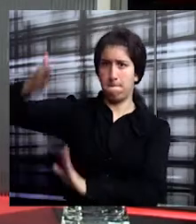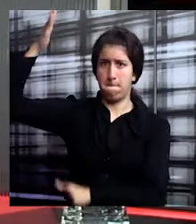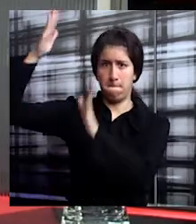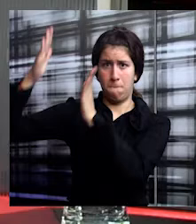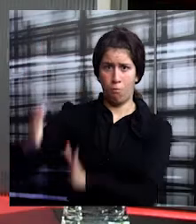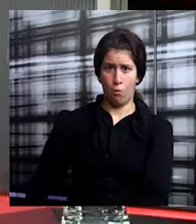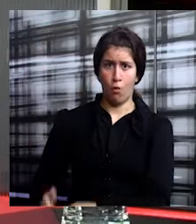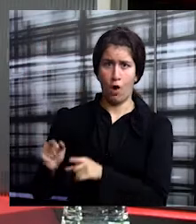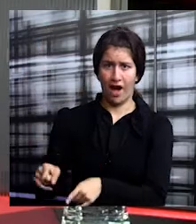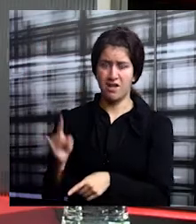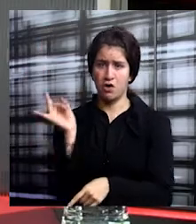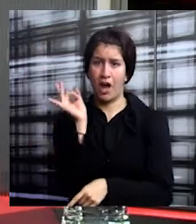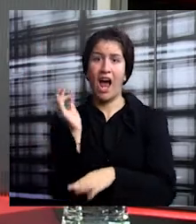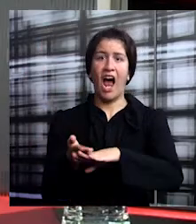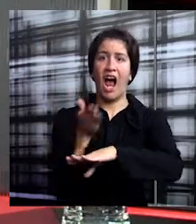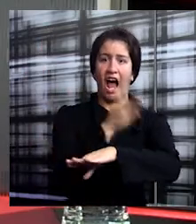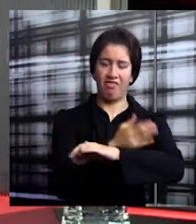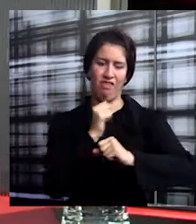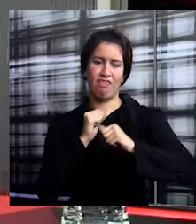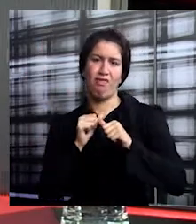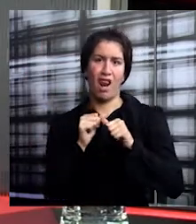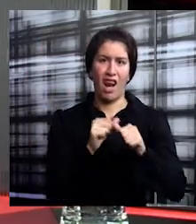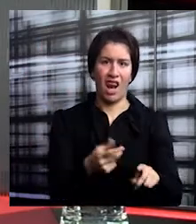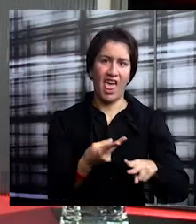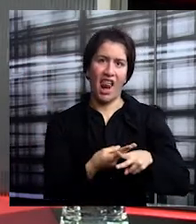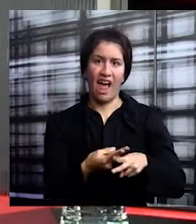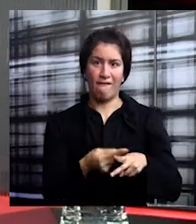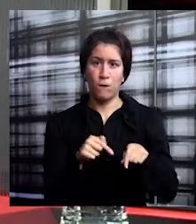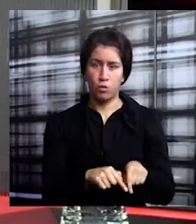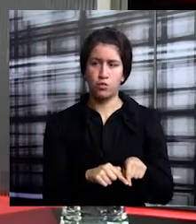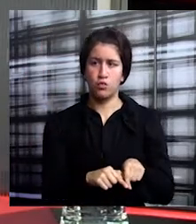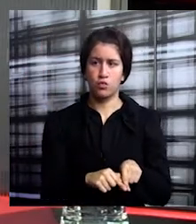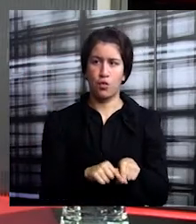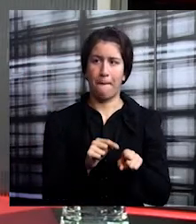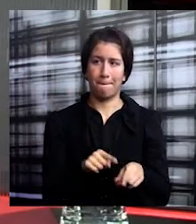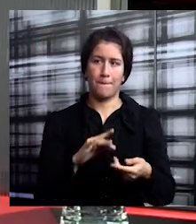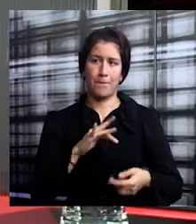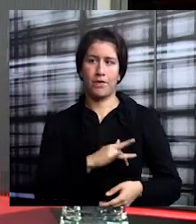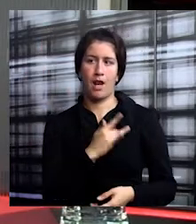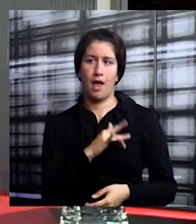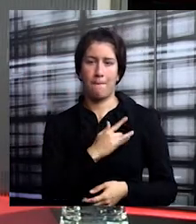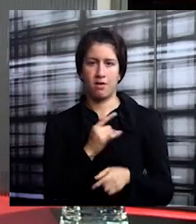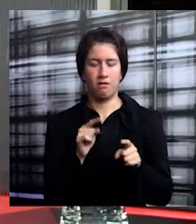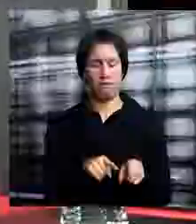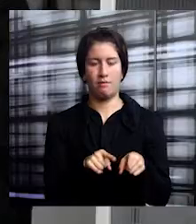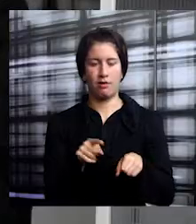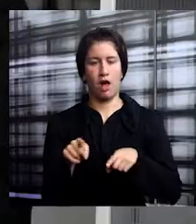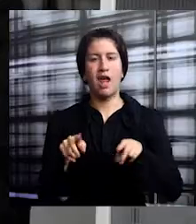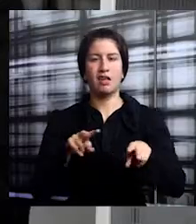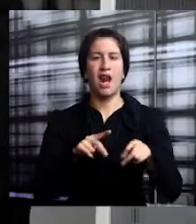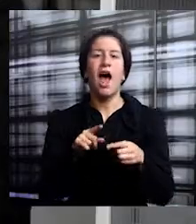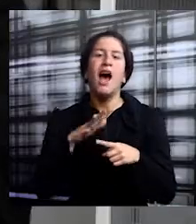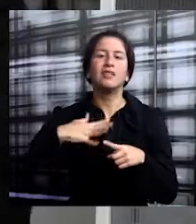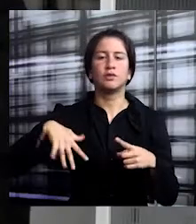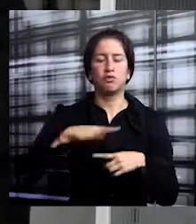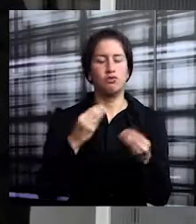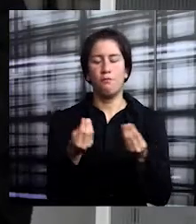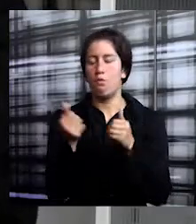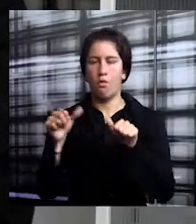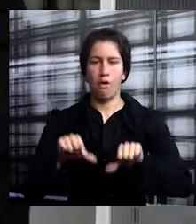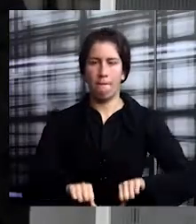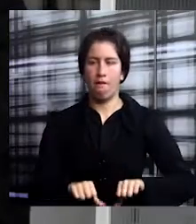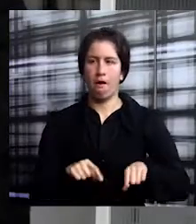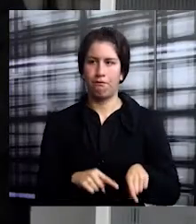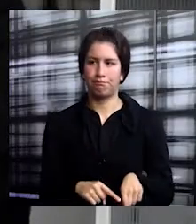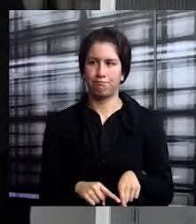o el abuso, lamentablemente se inician procesos sociales que terminan muy mal. Ahora, el gobierno ha reconocido en algunos